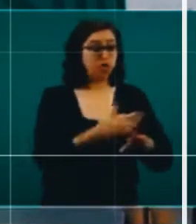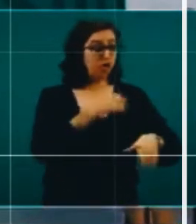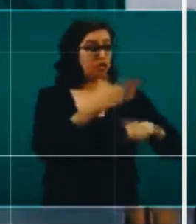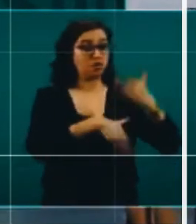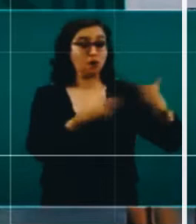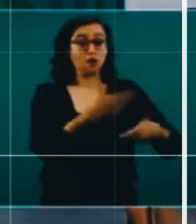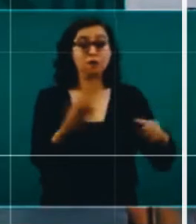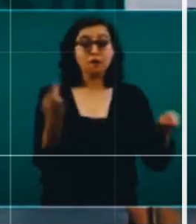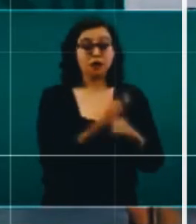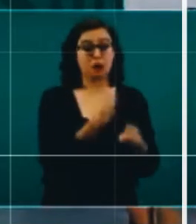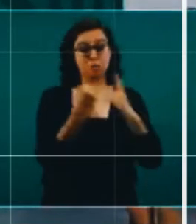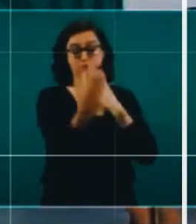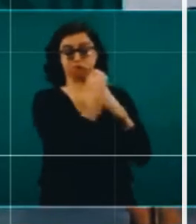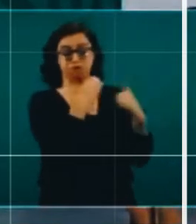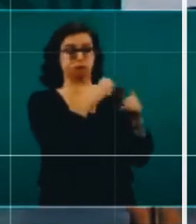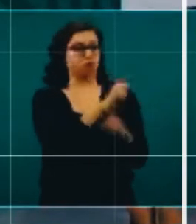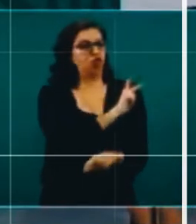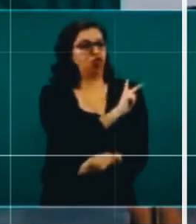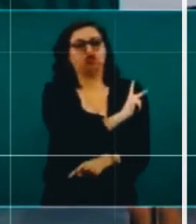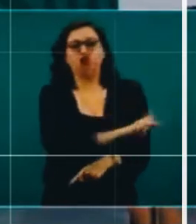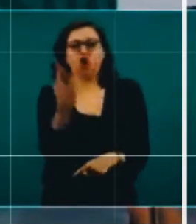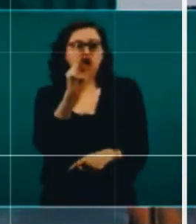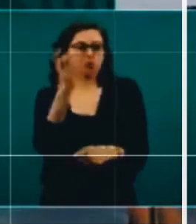o chimuelos.